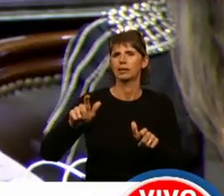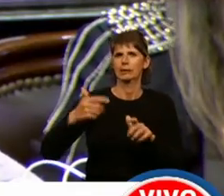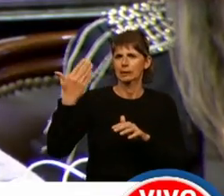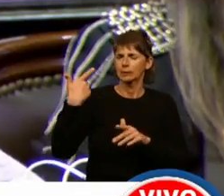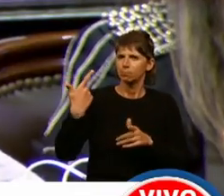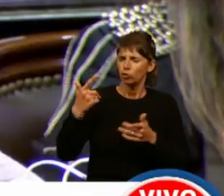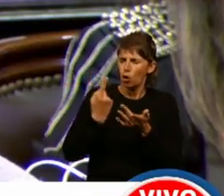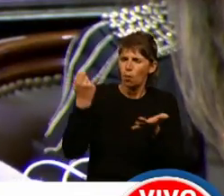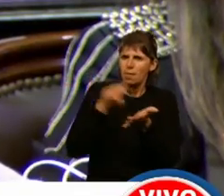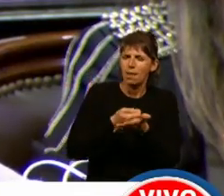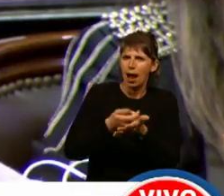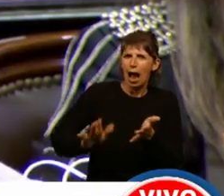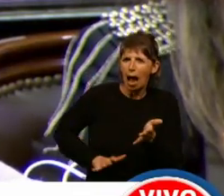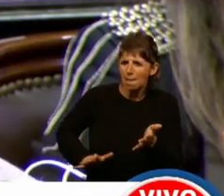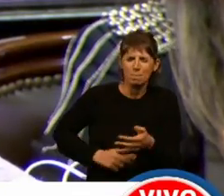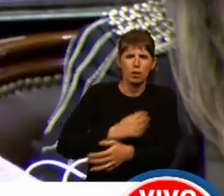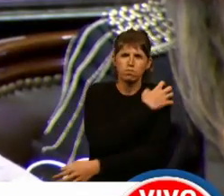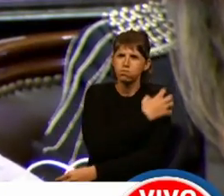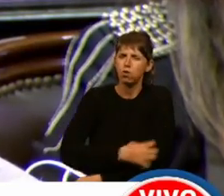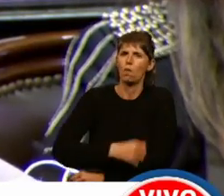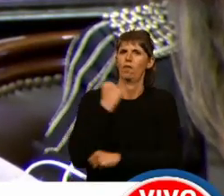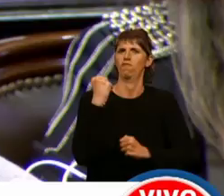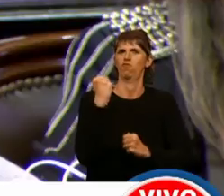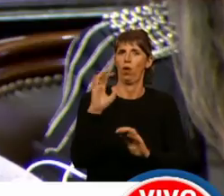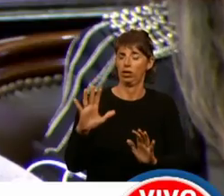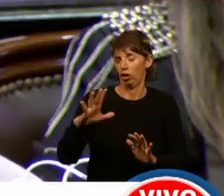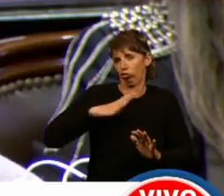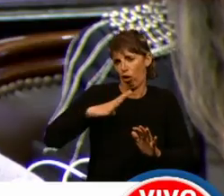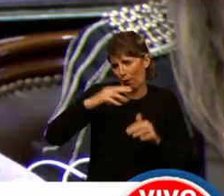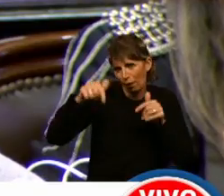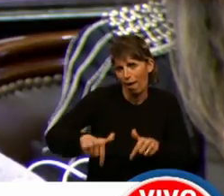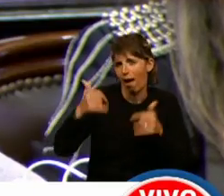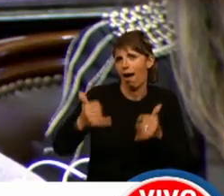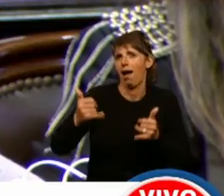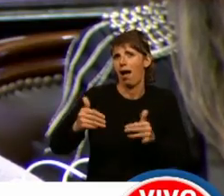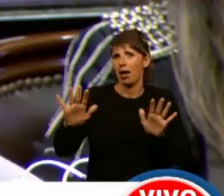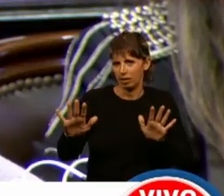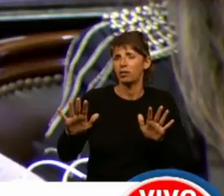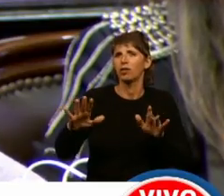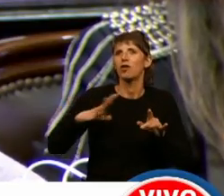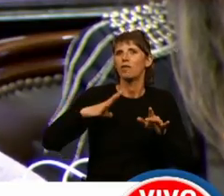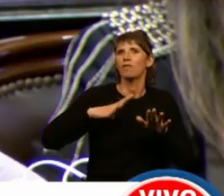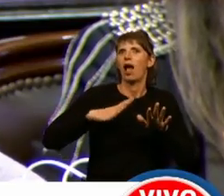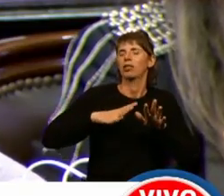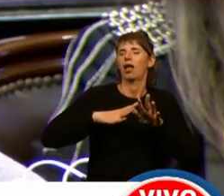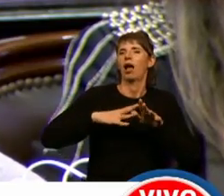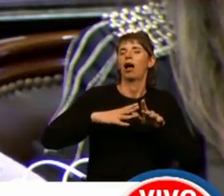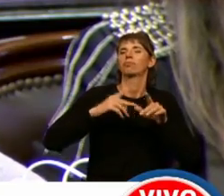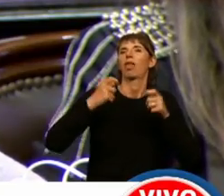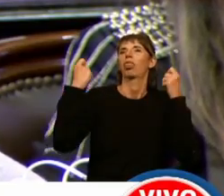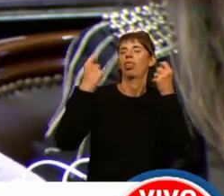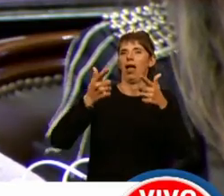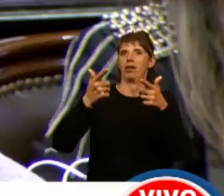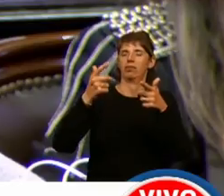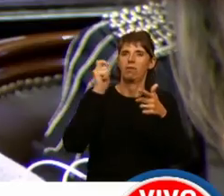quienes estaban sumidos en la pobreza y quienes aún padecen y padecemos de la pobreza energética en nuestro país no estamos hablando de poder